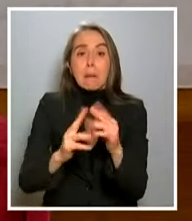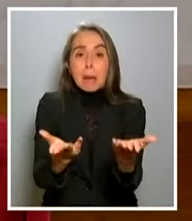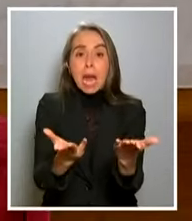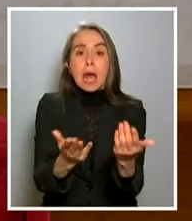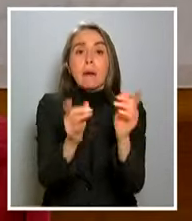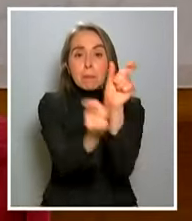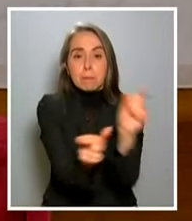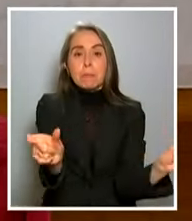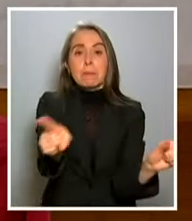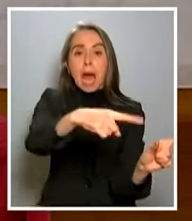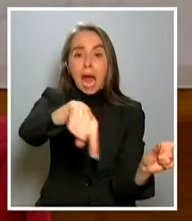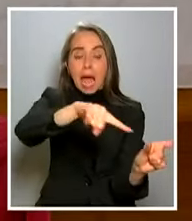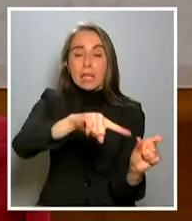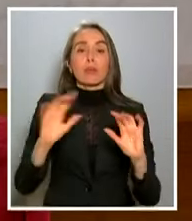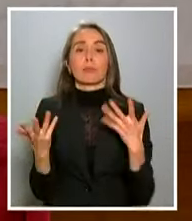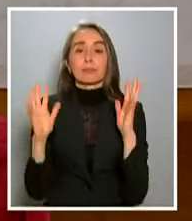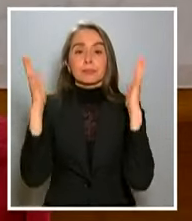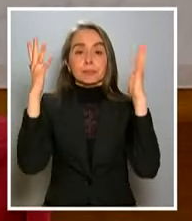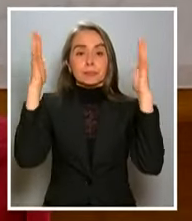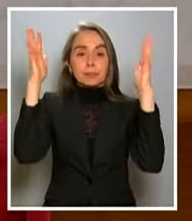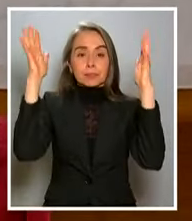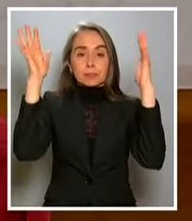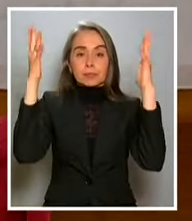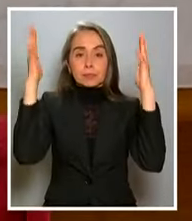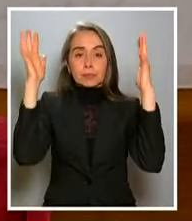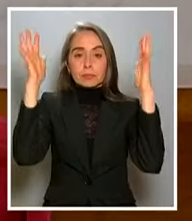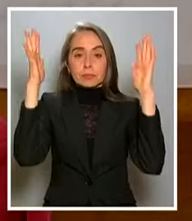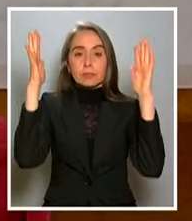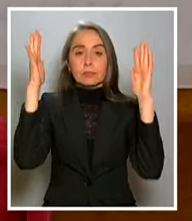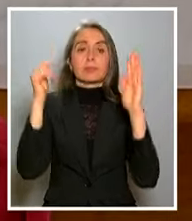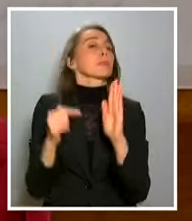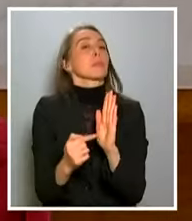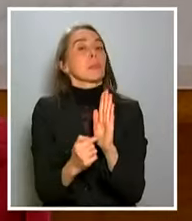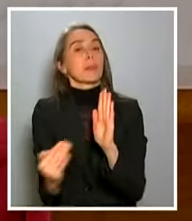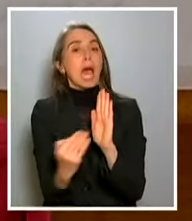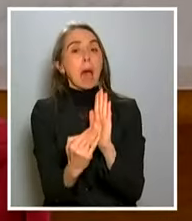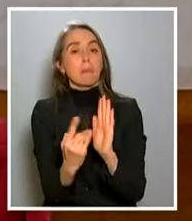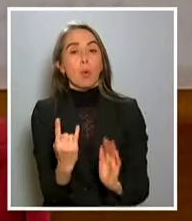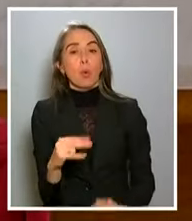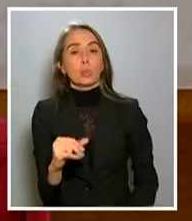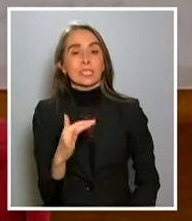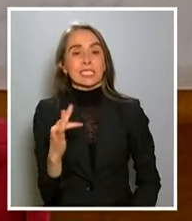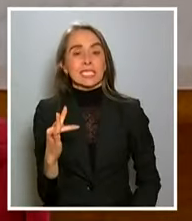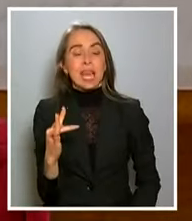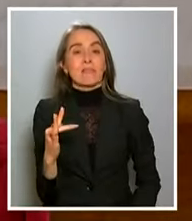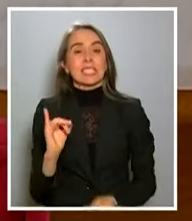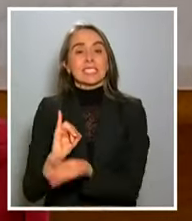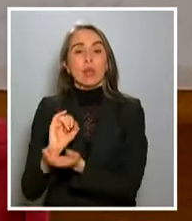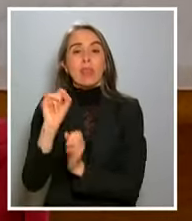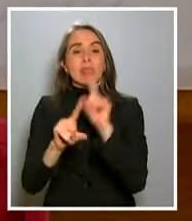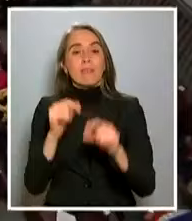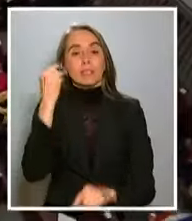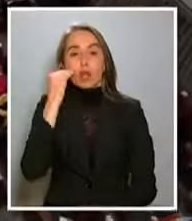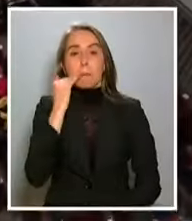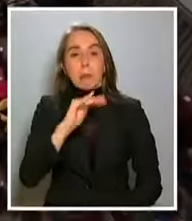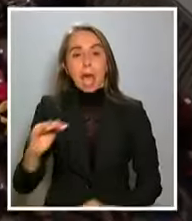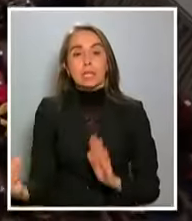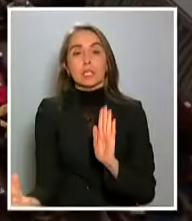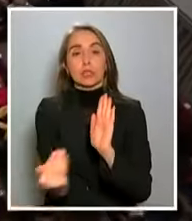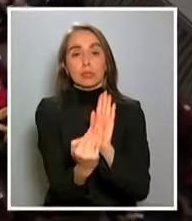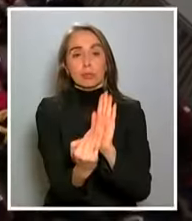ellos, que contará con el apoyo de UNICEF y de la Defensoría para la Niñez.